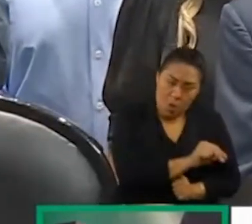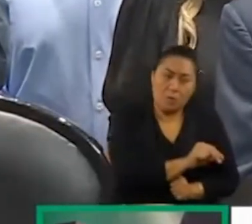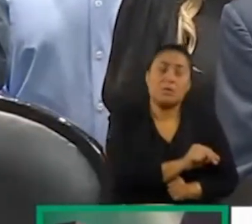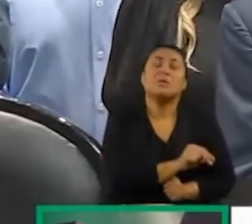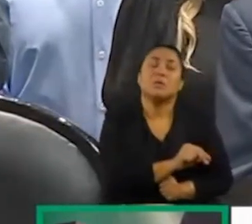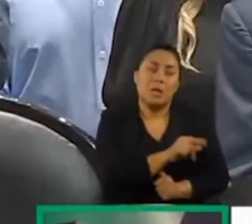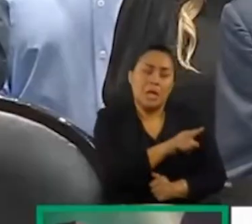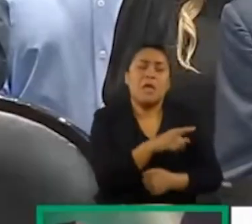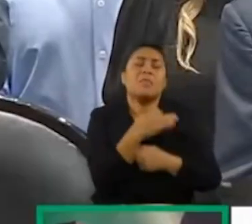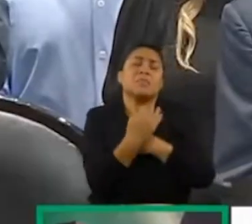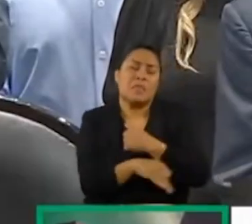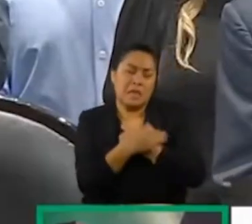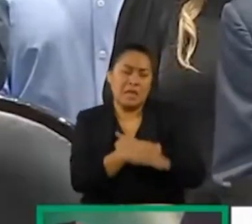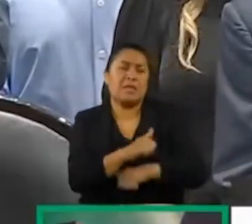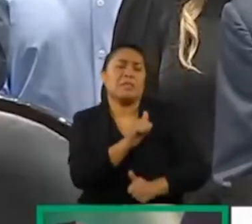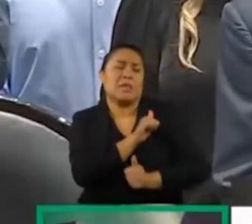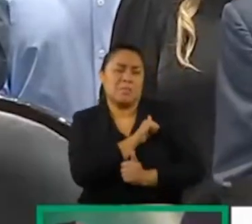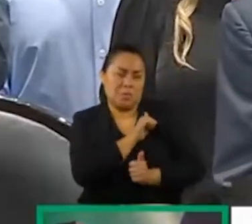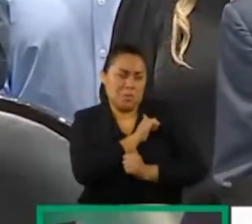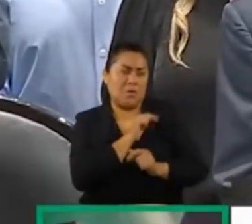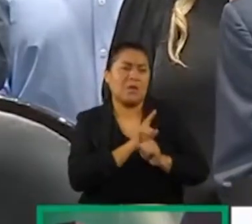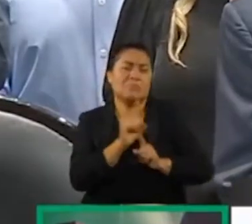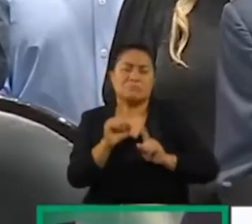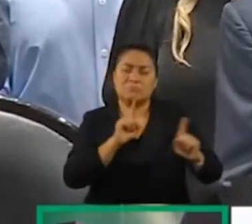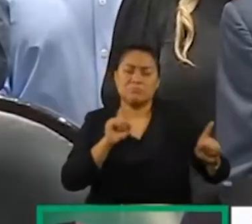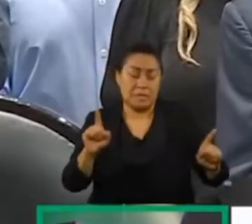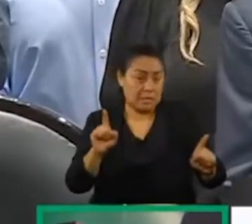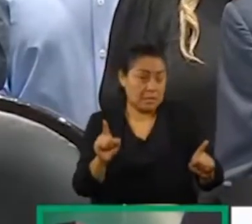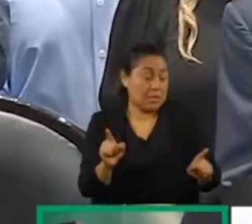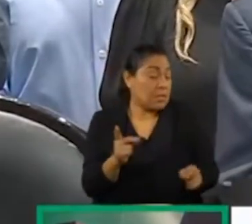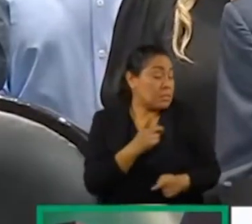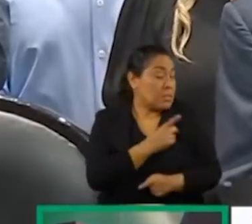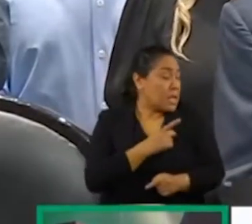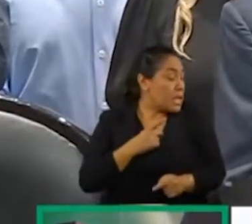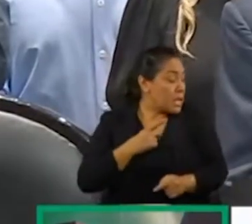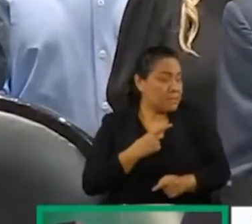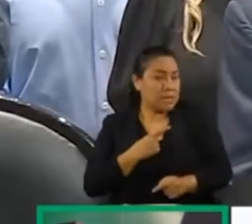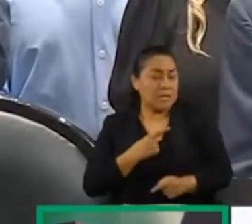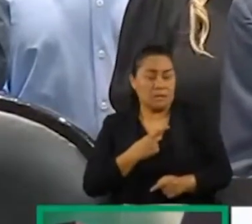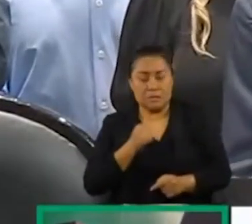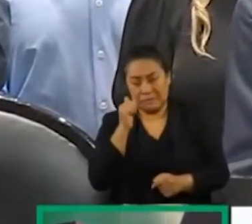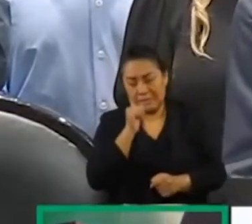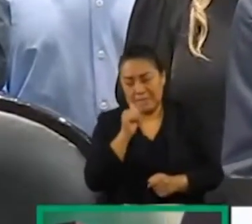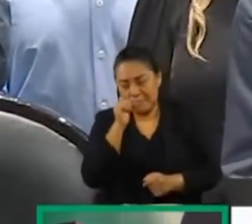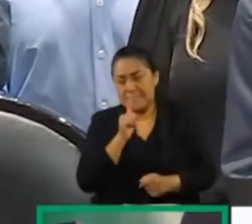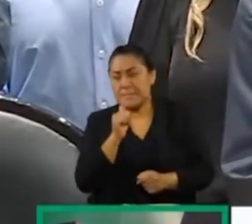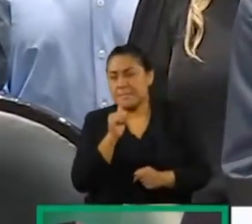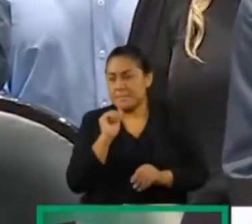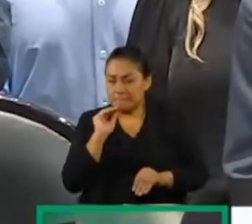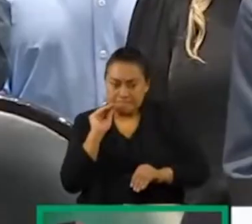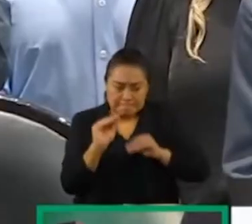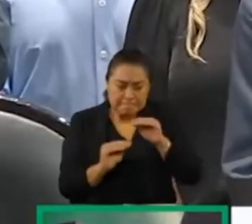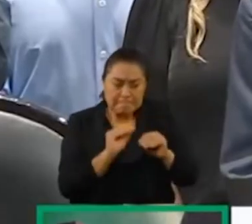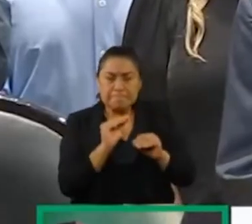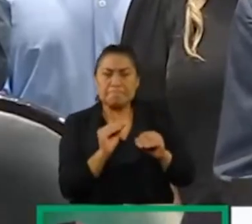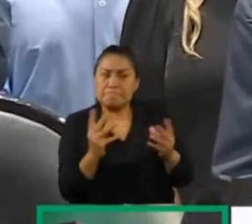de manera temporal, sino desde la proximidad, reconstruir el tejido